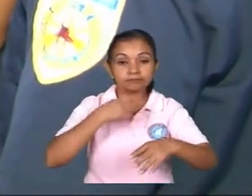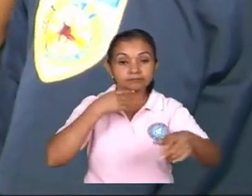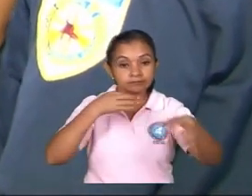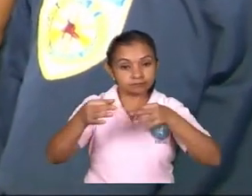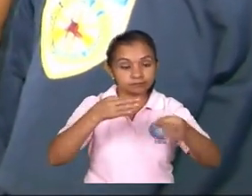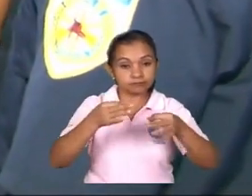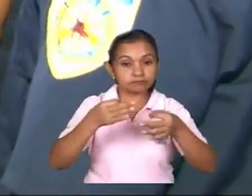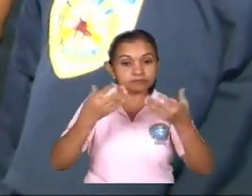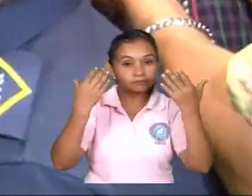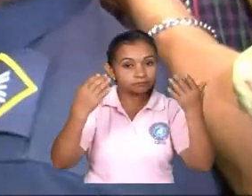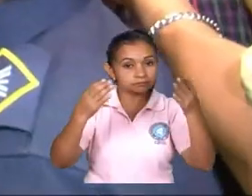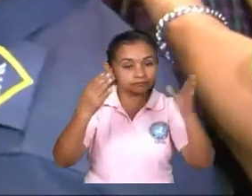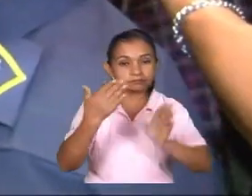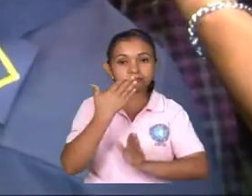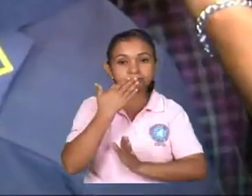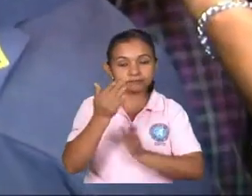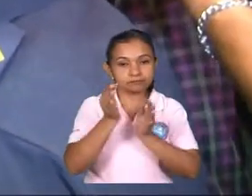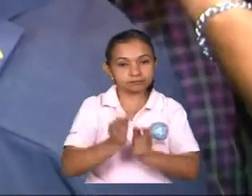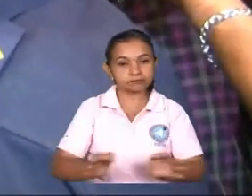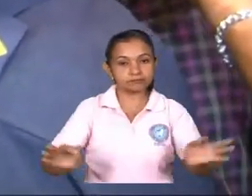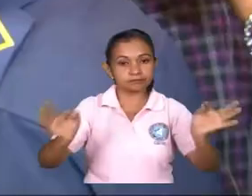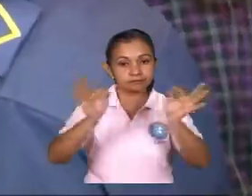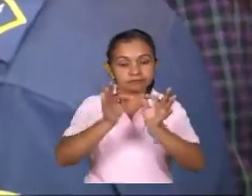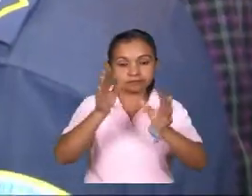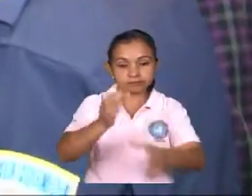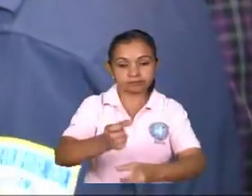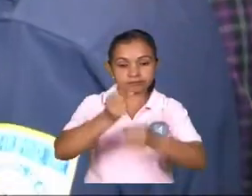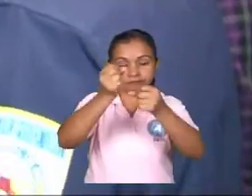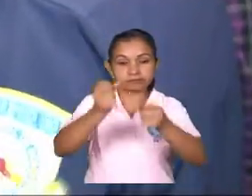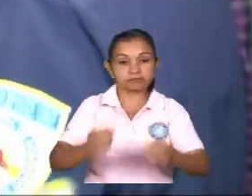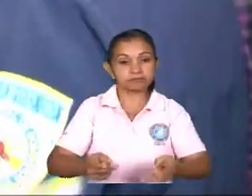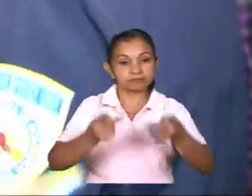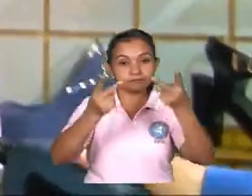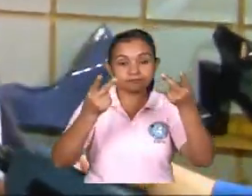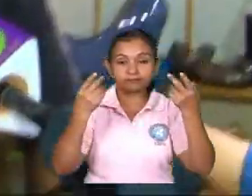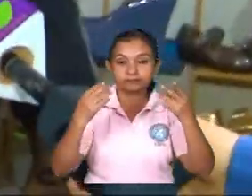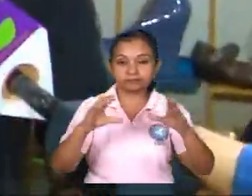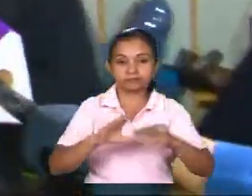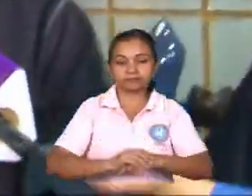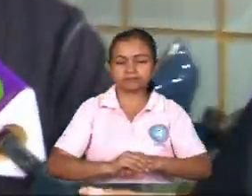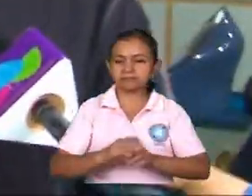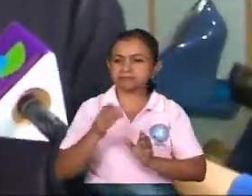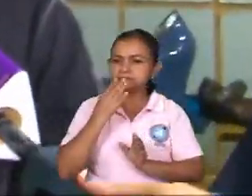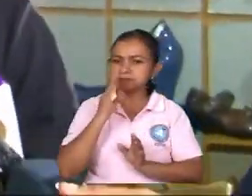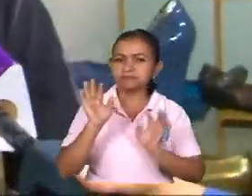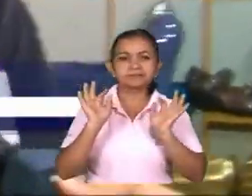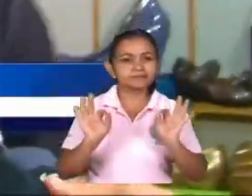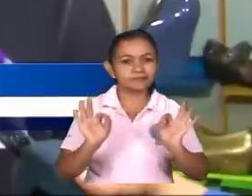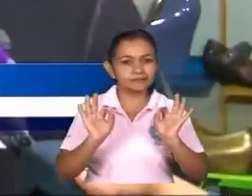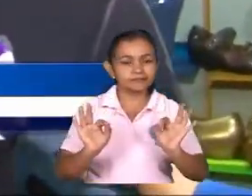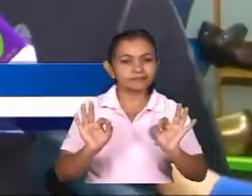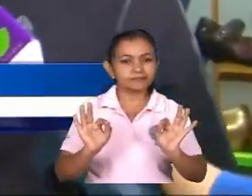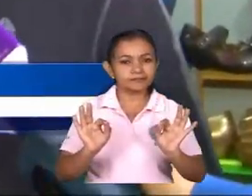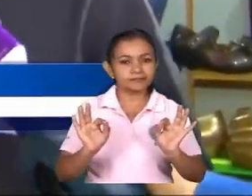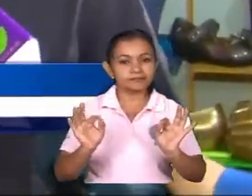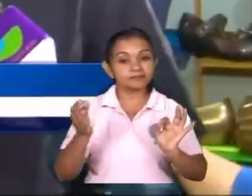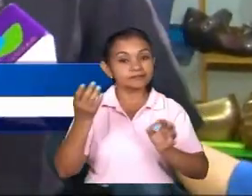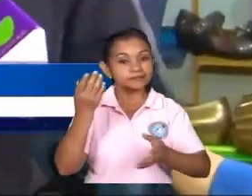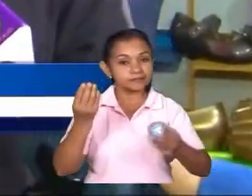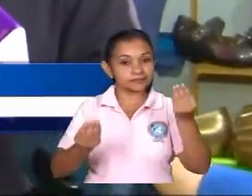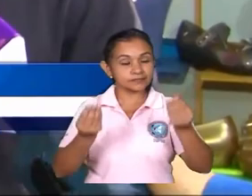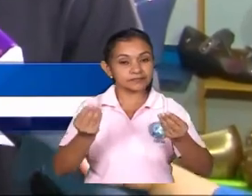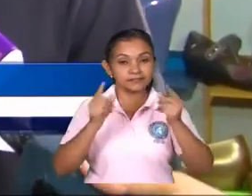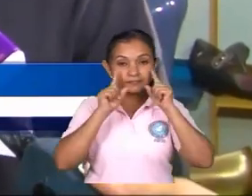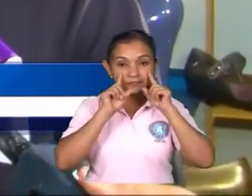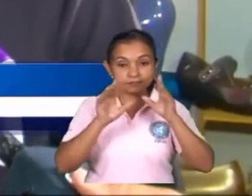aseguran que estas acciones son vitales para mantener a salvo sus vidas y negocios. Muy bien, porque prácticamente de eso depende la